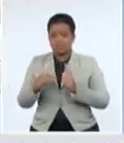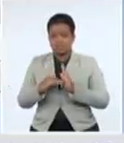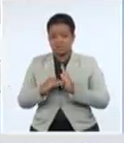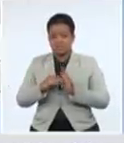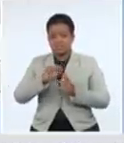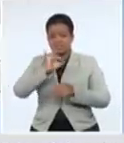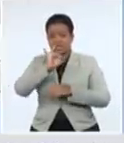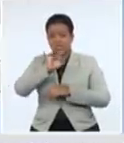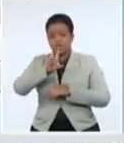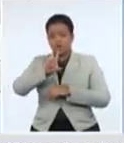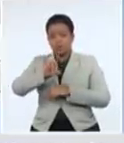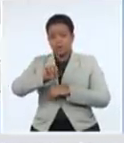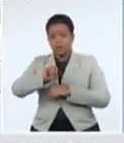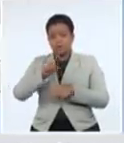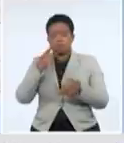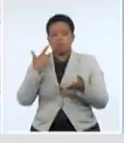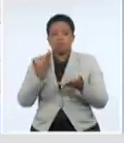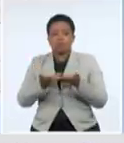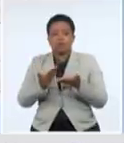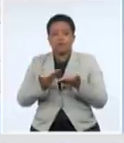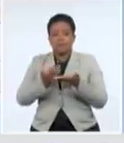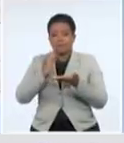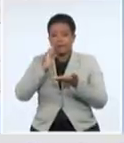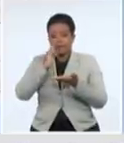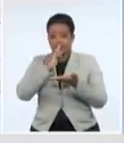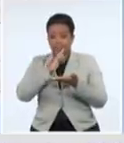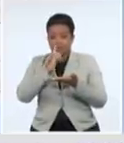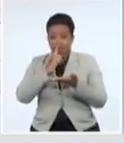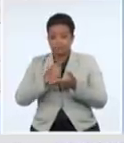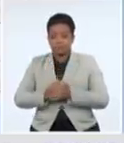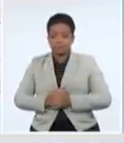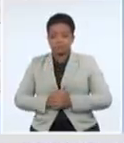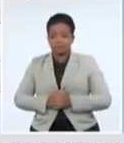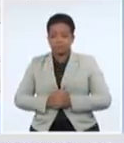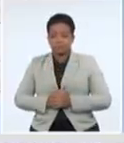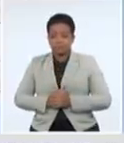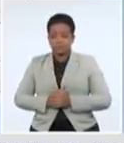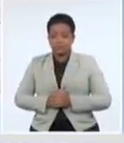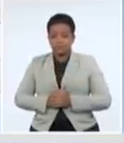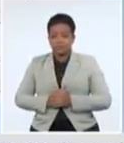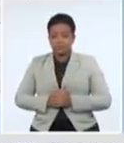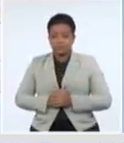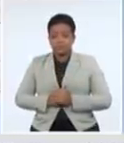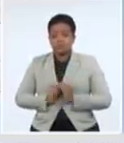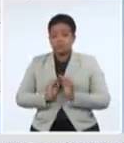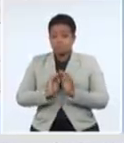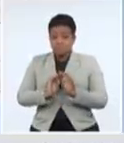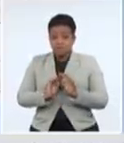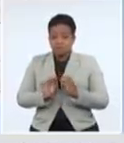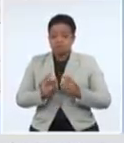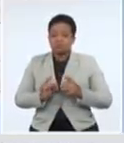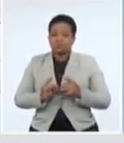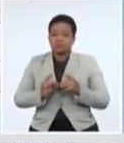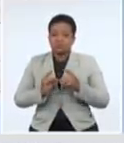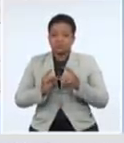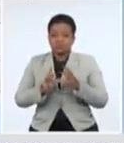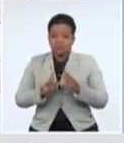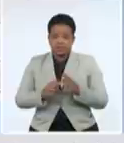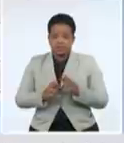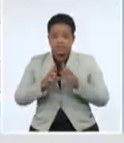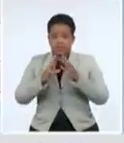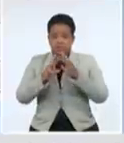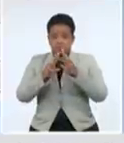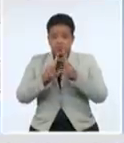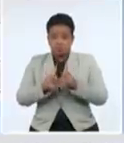10.425.790 muestras para el diagnóstico de la COVID-19, lo cual ha permitido